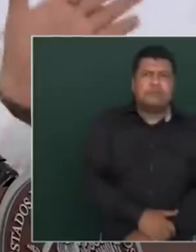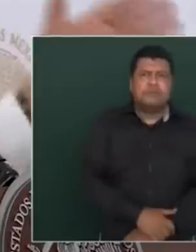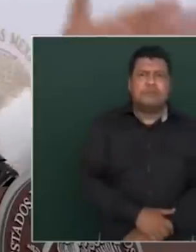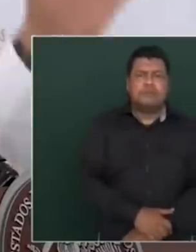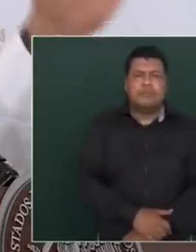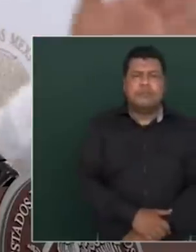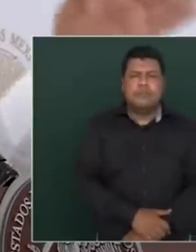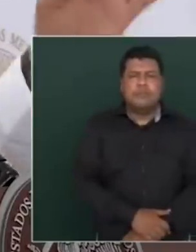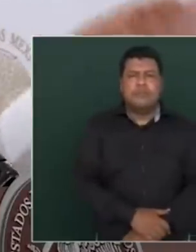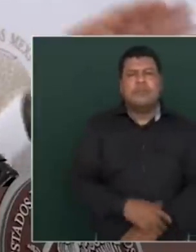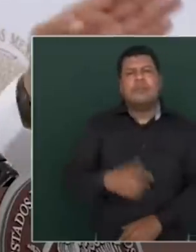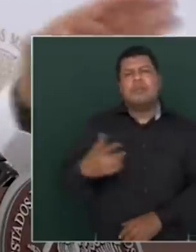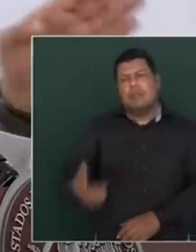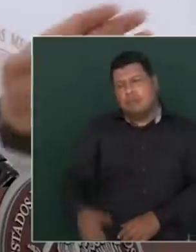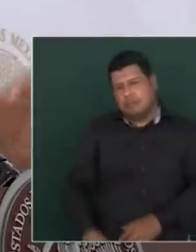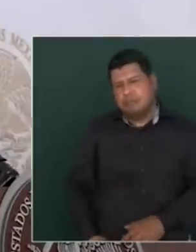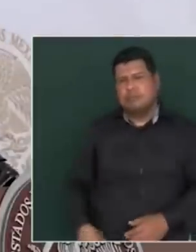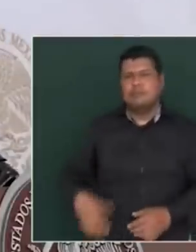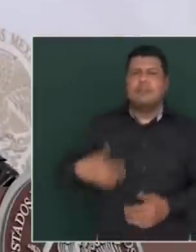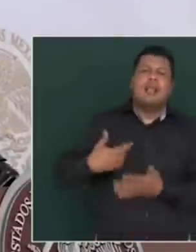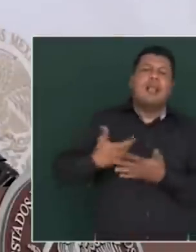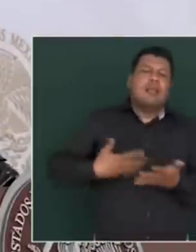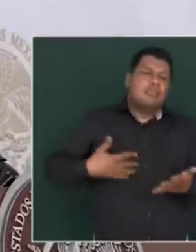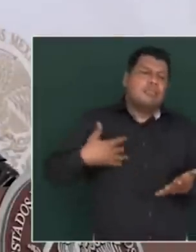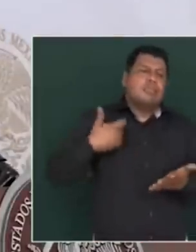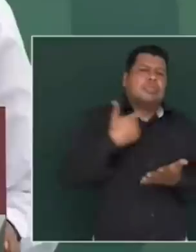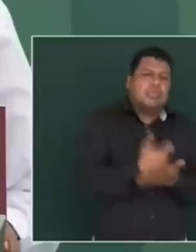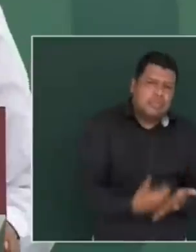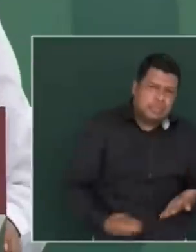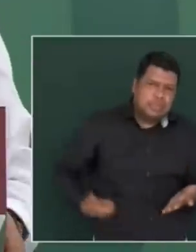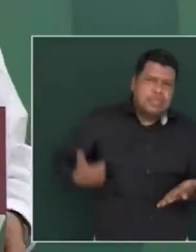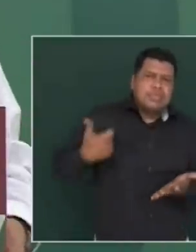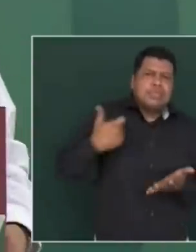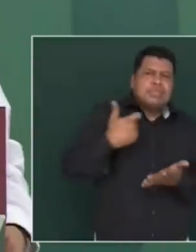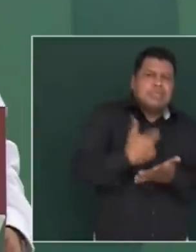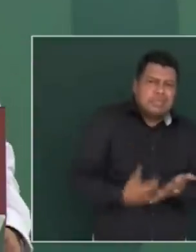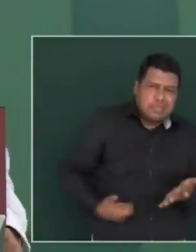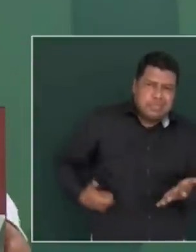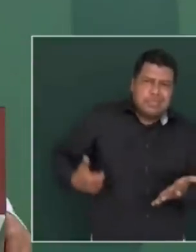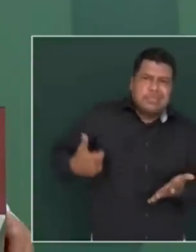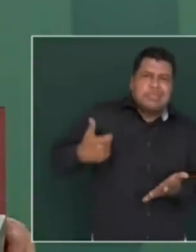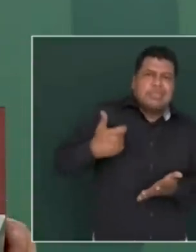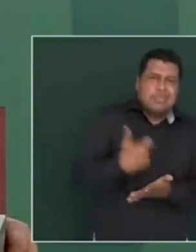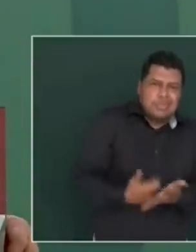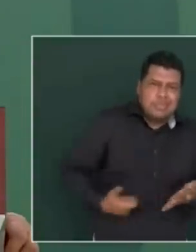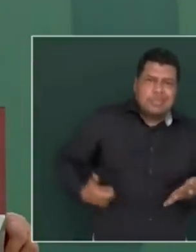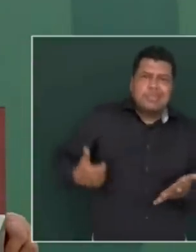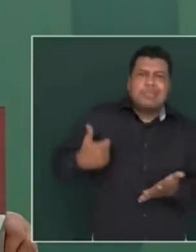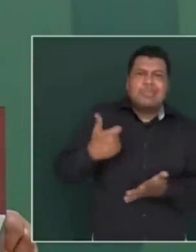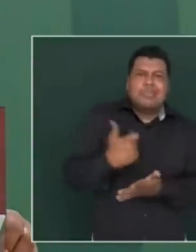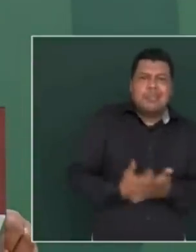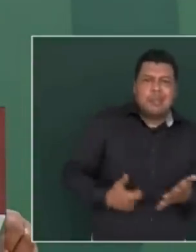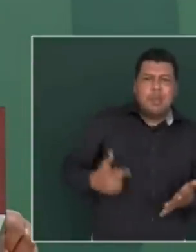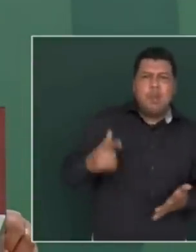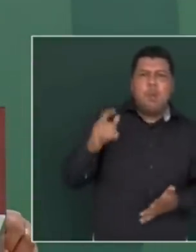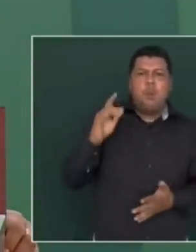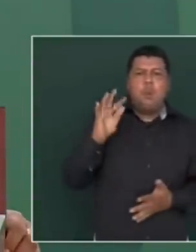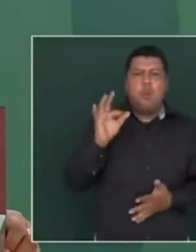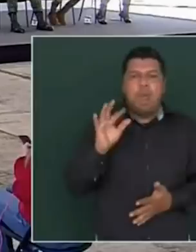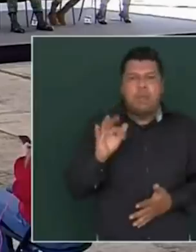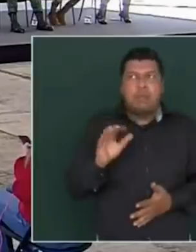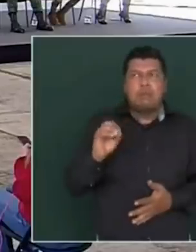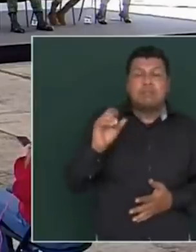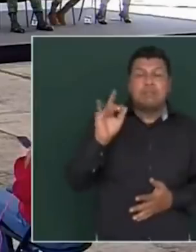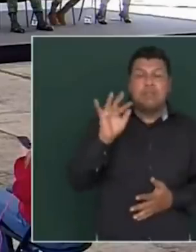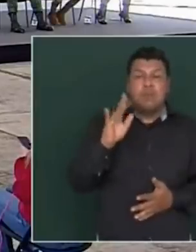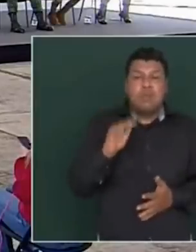Desde entonces hay que destinar como 40, 50 mil millones de